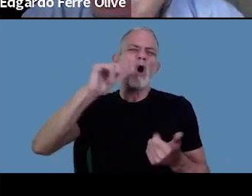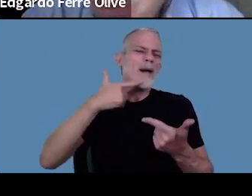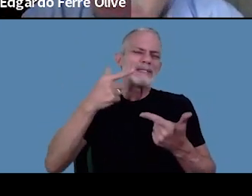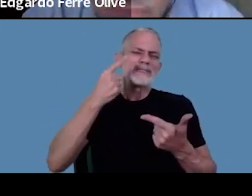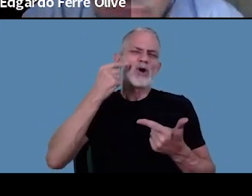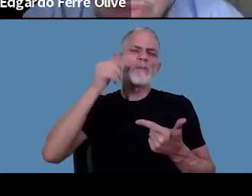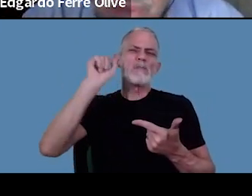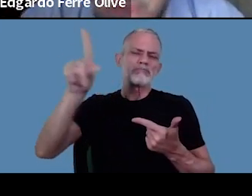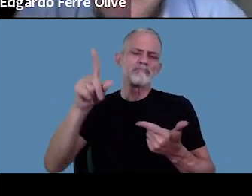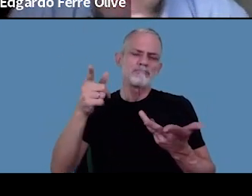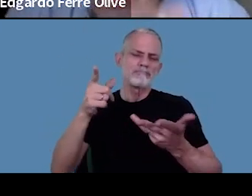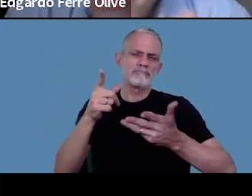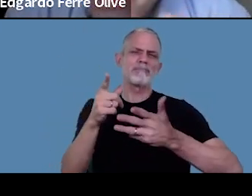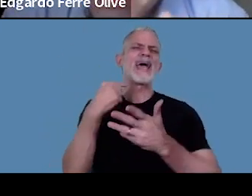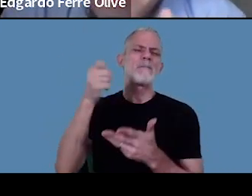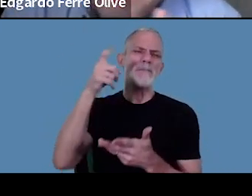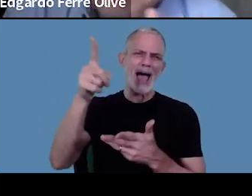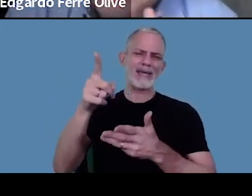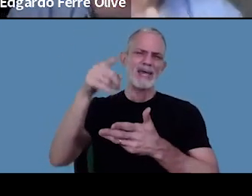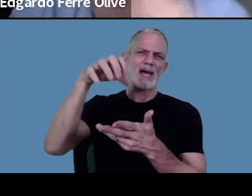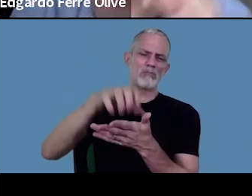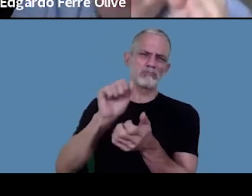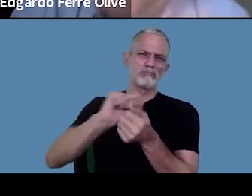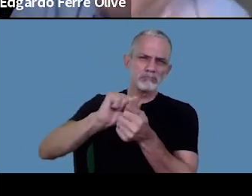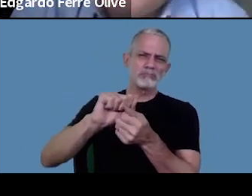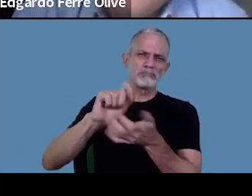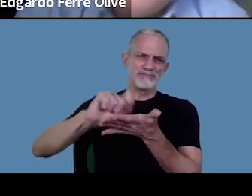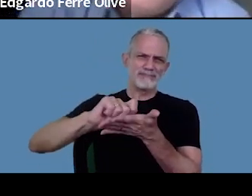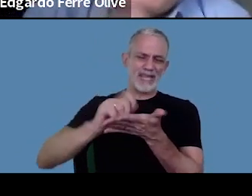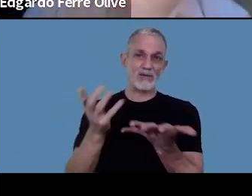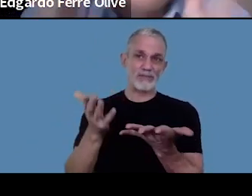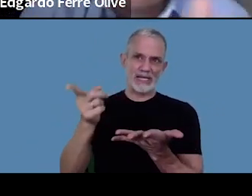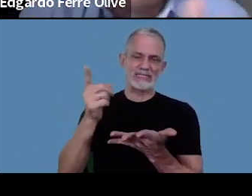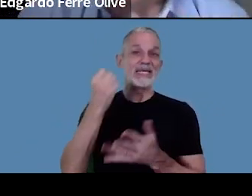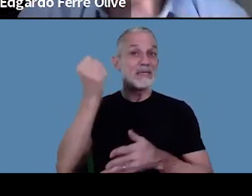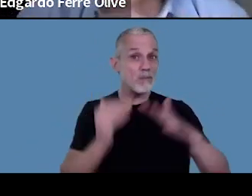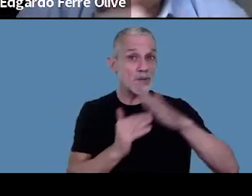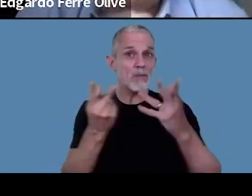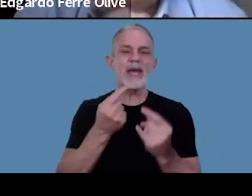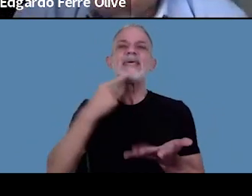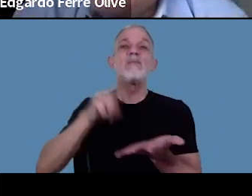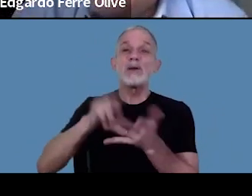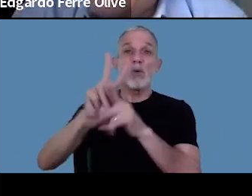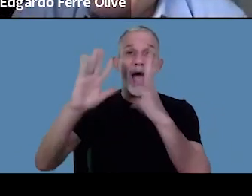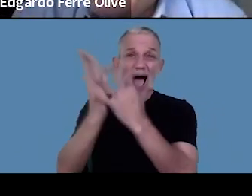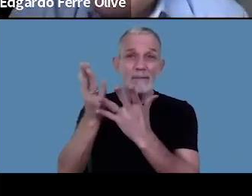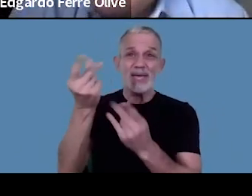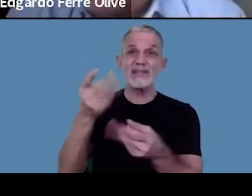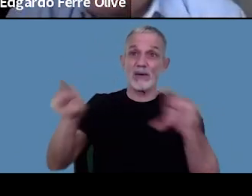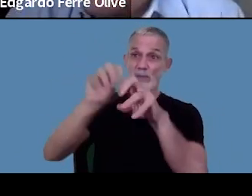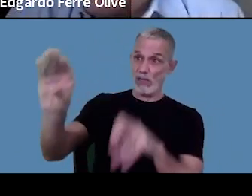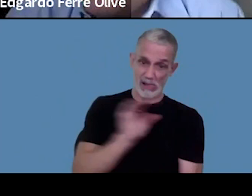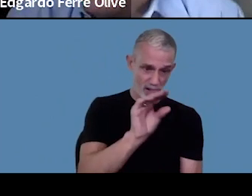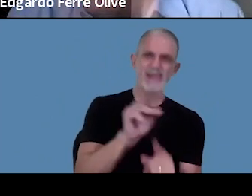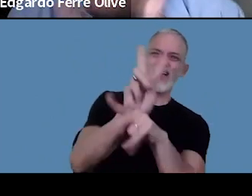Tulio Rosenbuch, un conocido por todos nosotros, que es fundamental que para ser impuesto ambiental que tenga finalidad ecológica. Si no